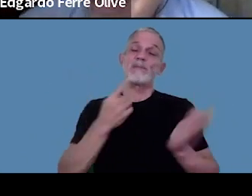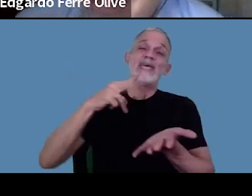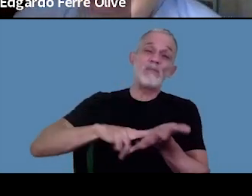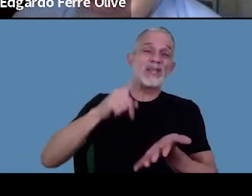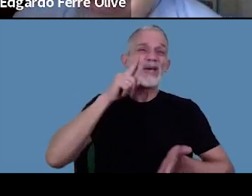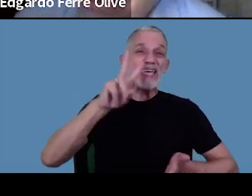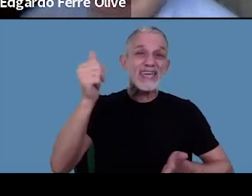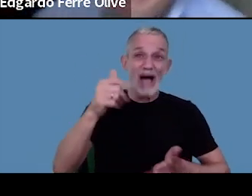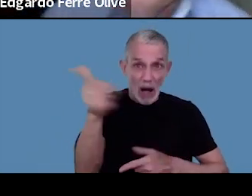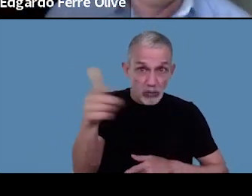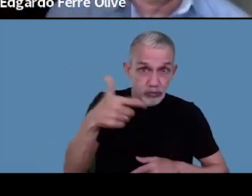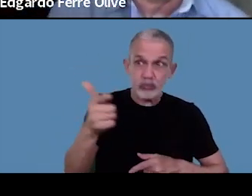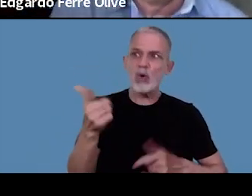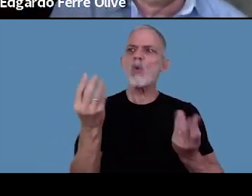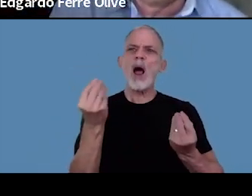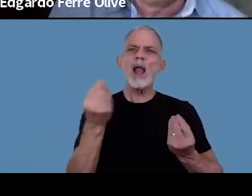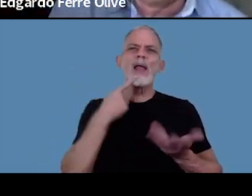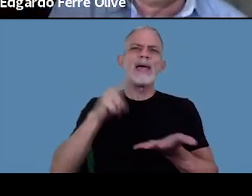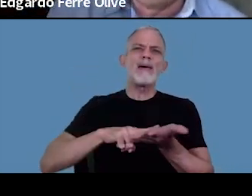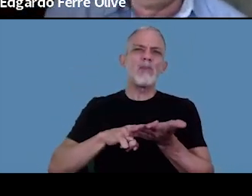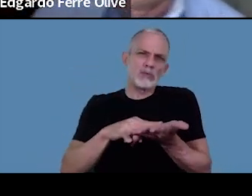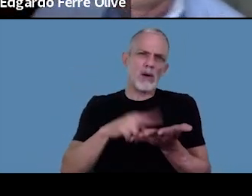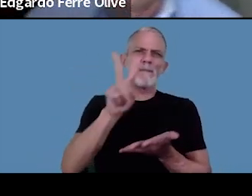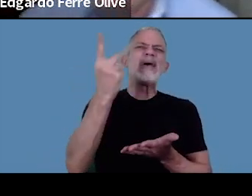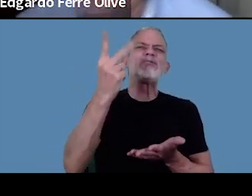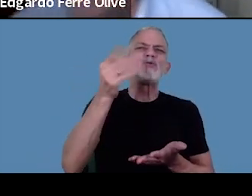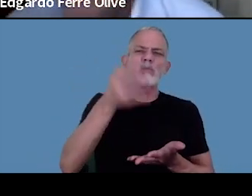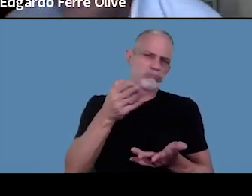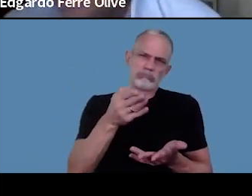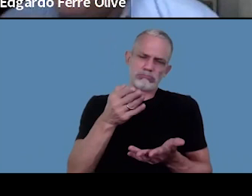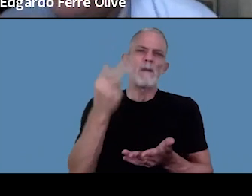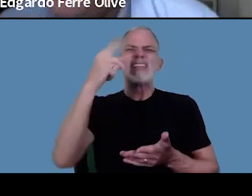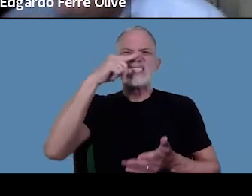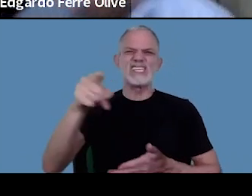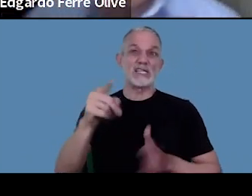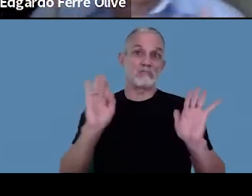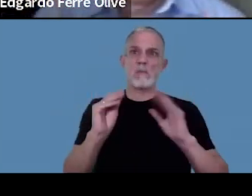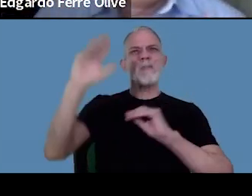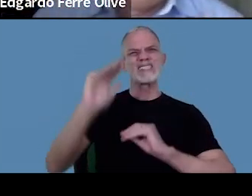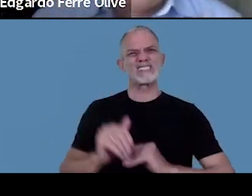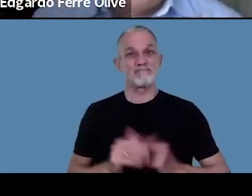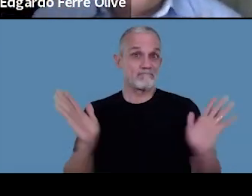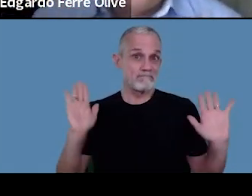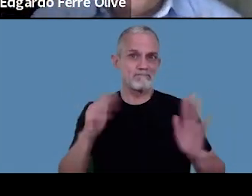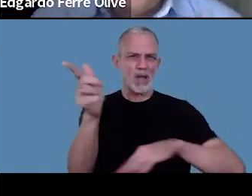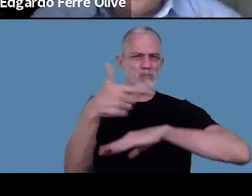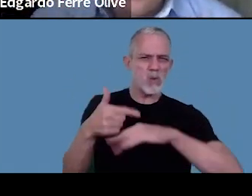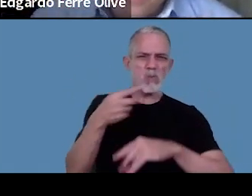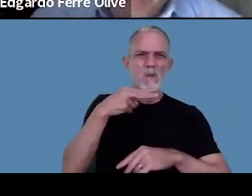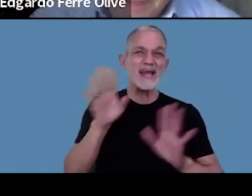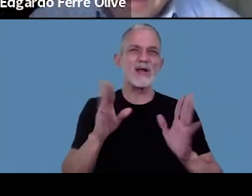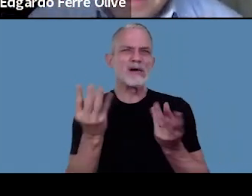pesticida, ¿qué tratamiento va a tener? En vez de tener una tasa del 21%, va a tener una tasa del 27%. ¿El miedo ahí cuál es? El miedo